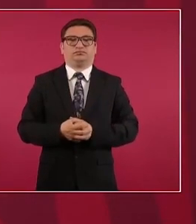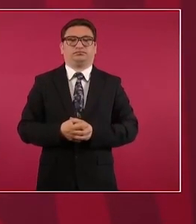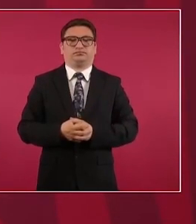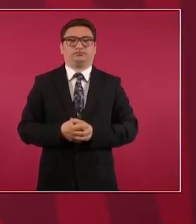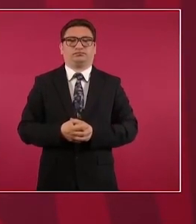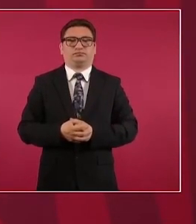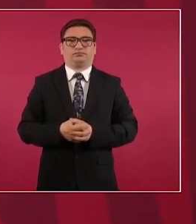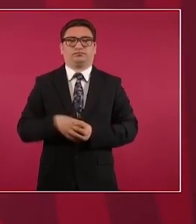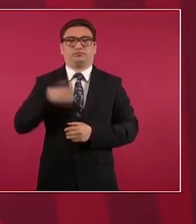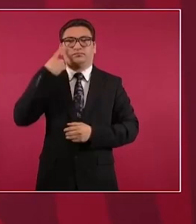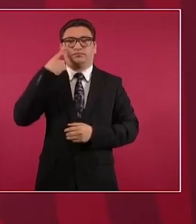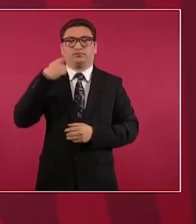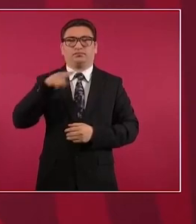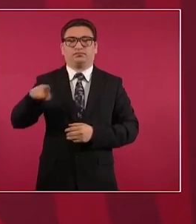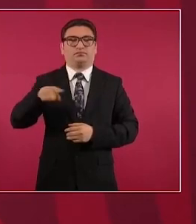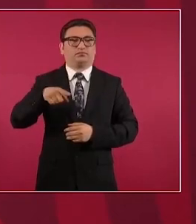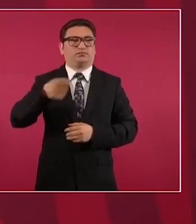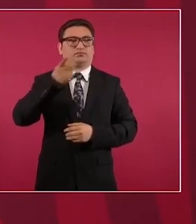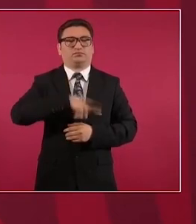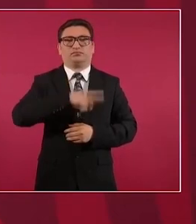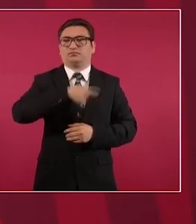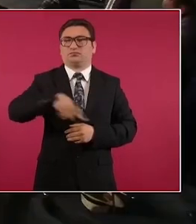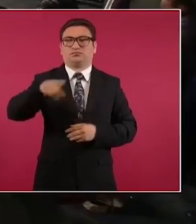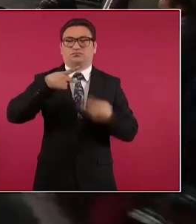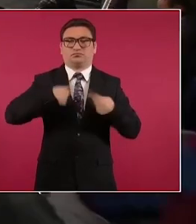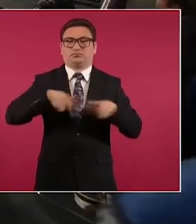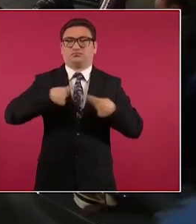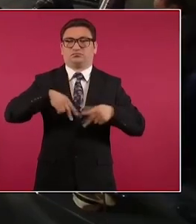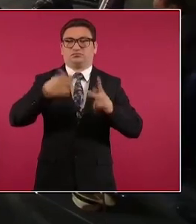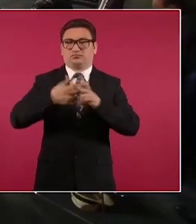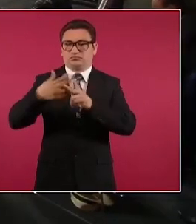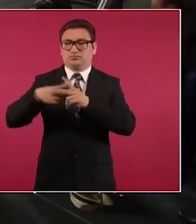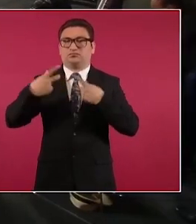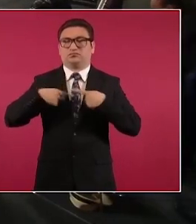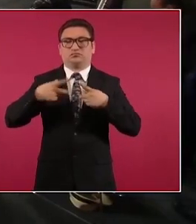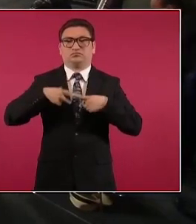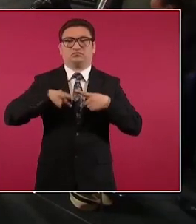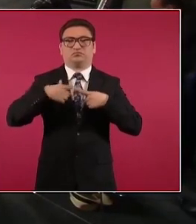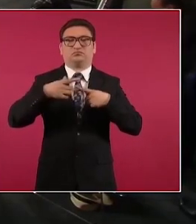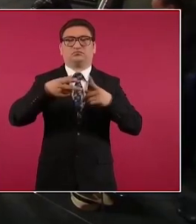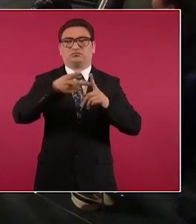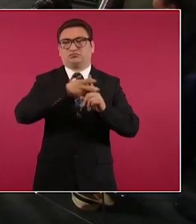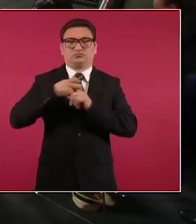para masacrar y desaparecer